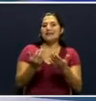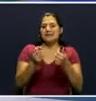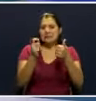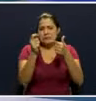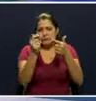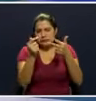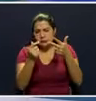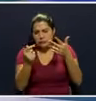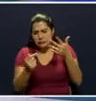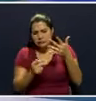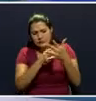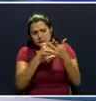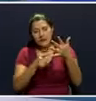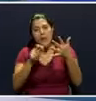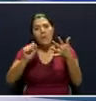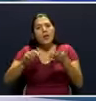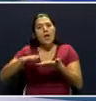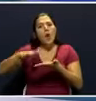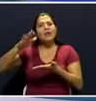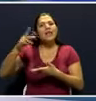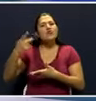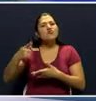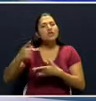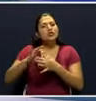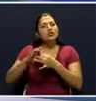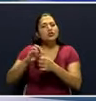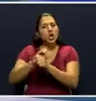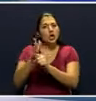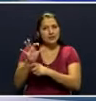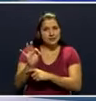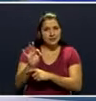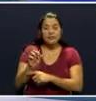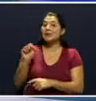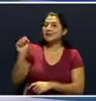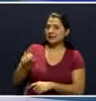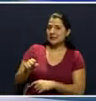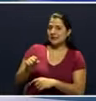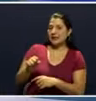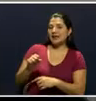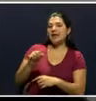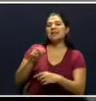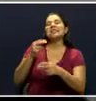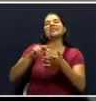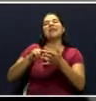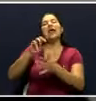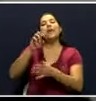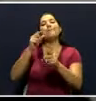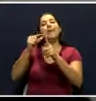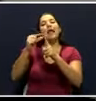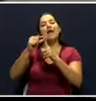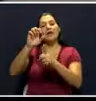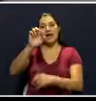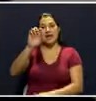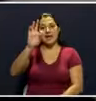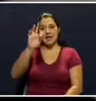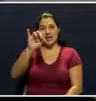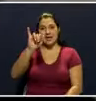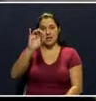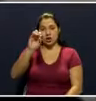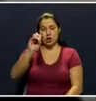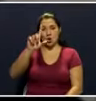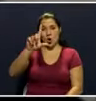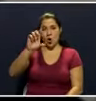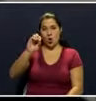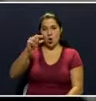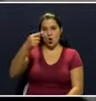del COVID-19? Bueno, la etiología también se refiere a cuál es el agente o la bacteria o el virus o